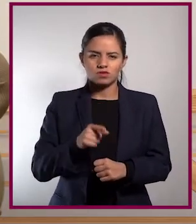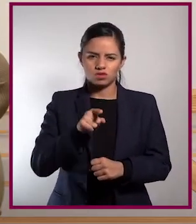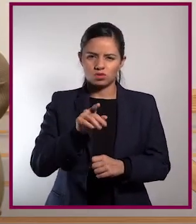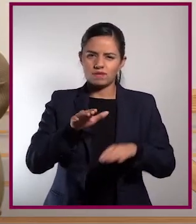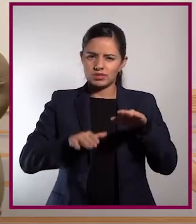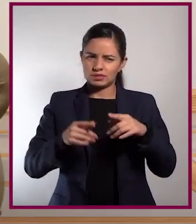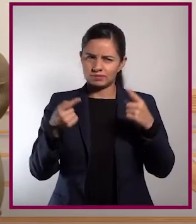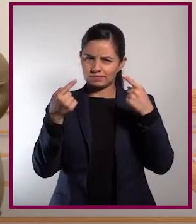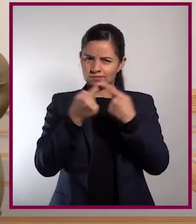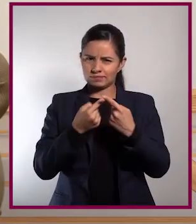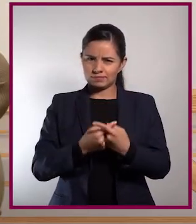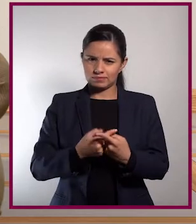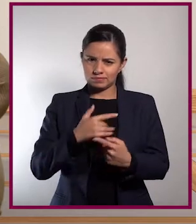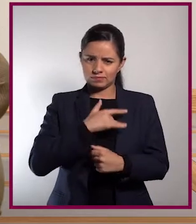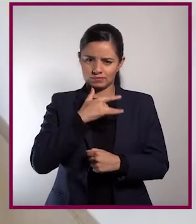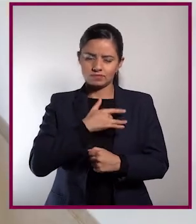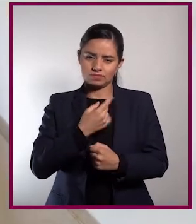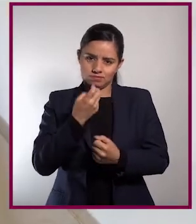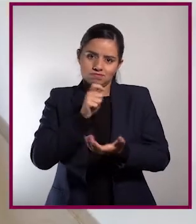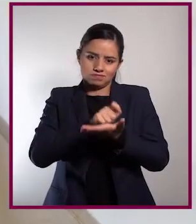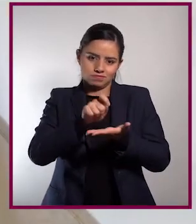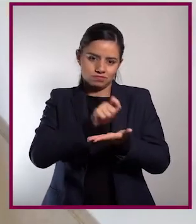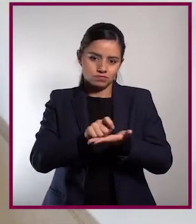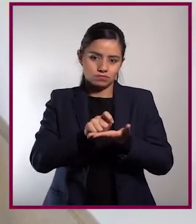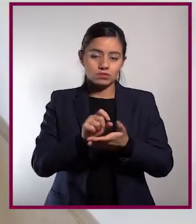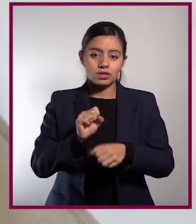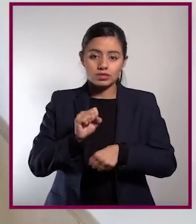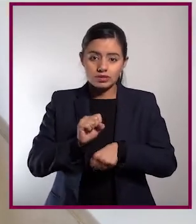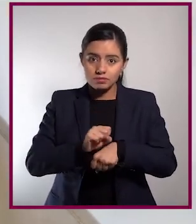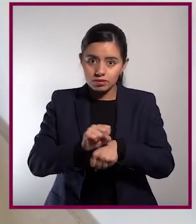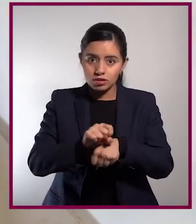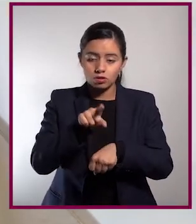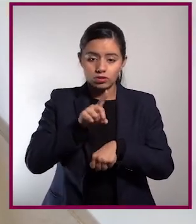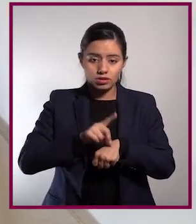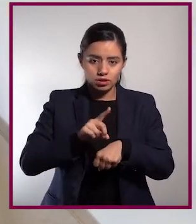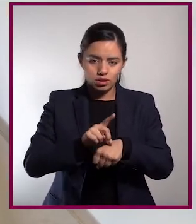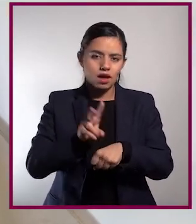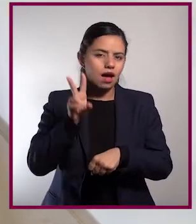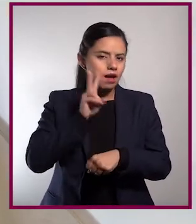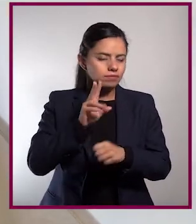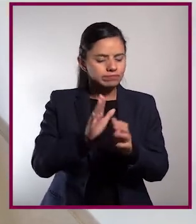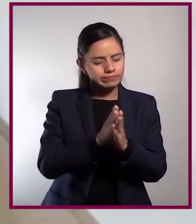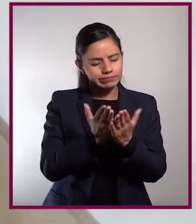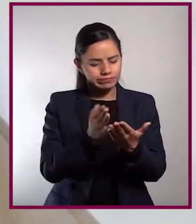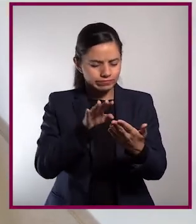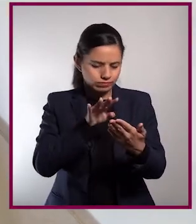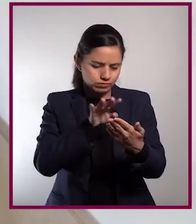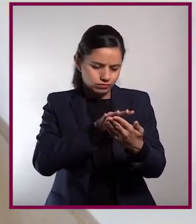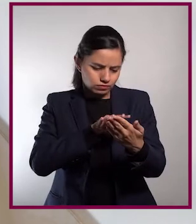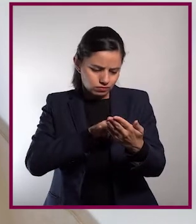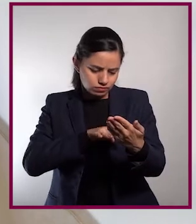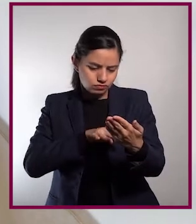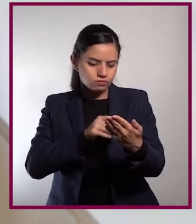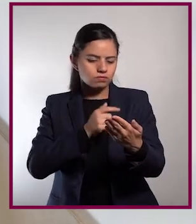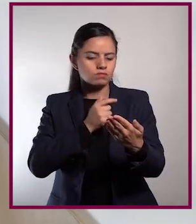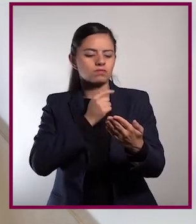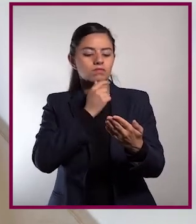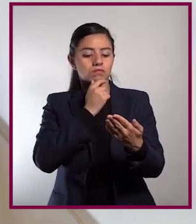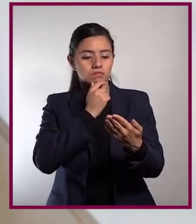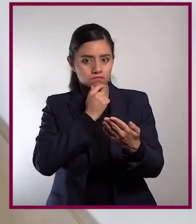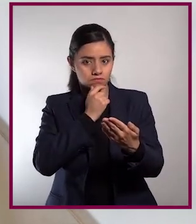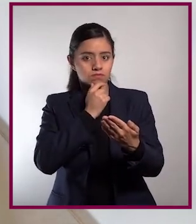cosas contradictorias. También escríbelas. Después de un par de semanas realizando este ejercicio a diario, lee lo que has escrito. Los